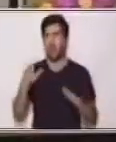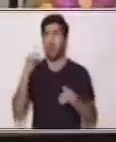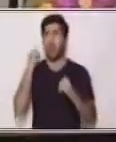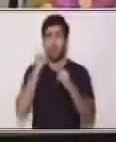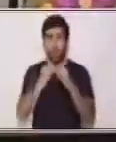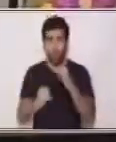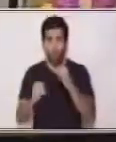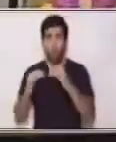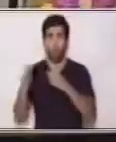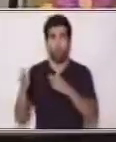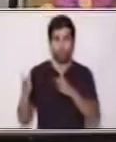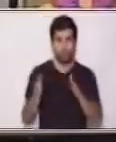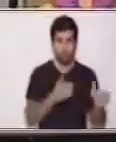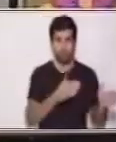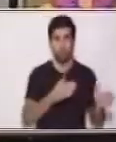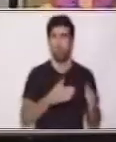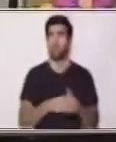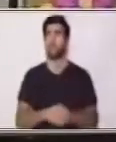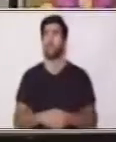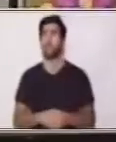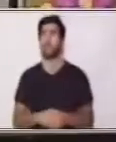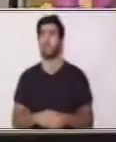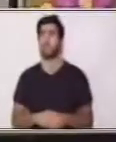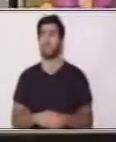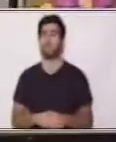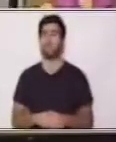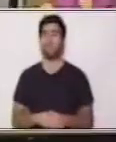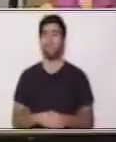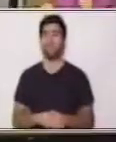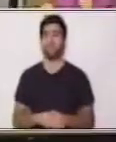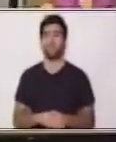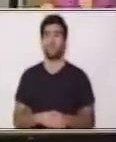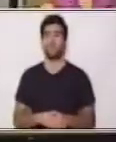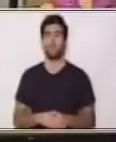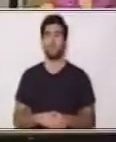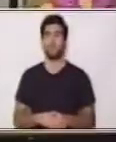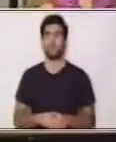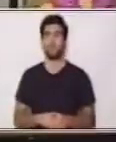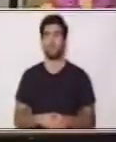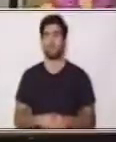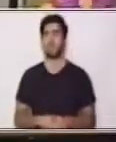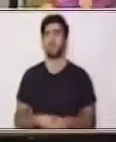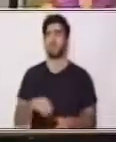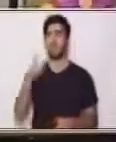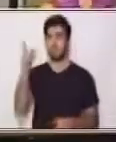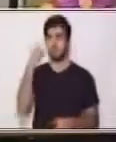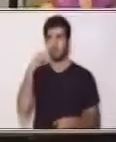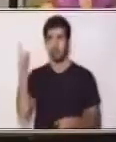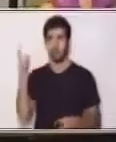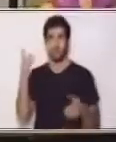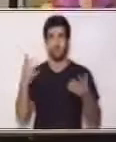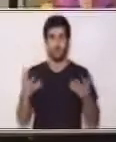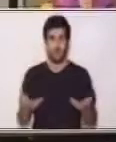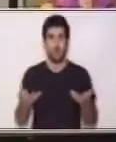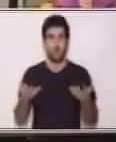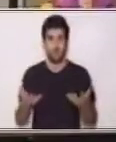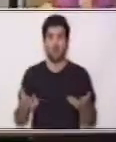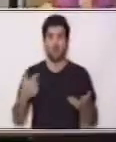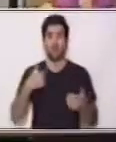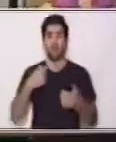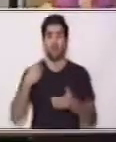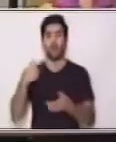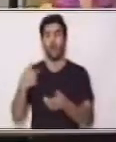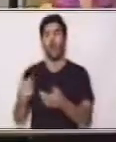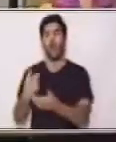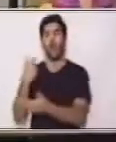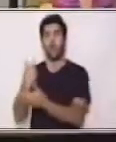aquí entonces la pesa. Fíjate que esta pesa la elaboré con dos guacales que